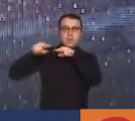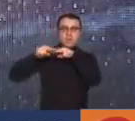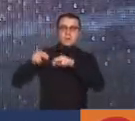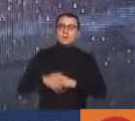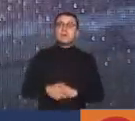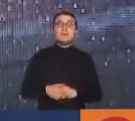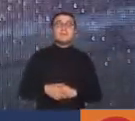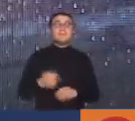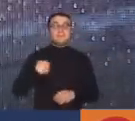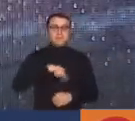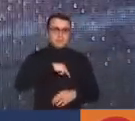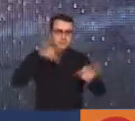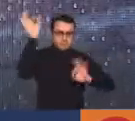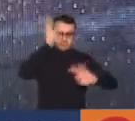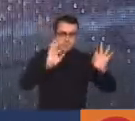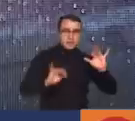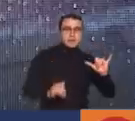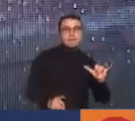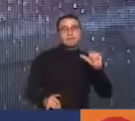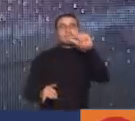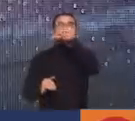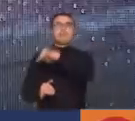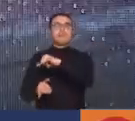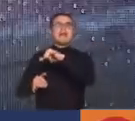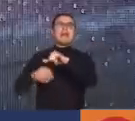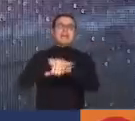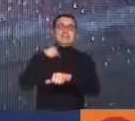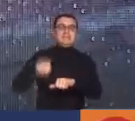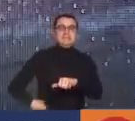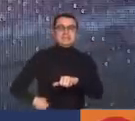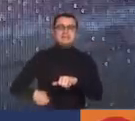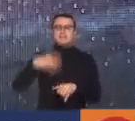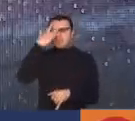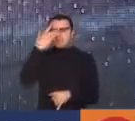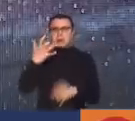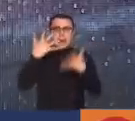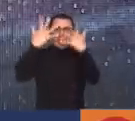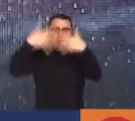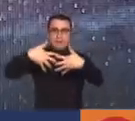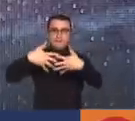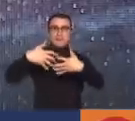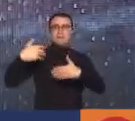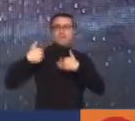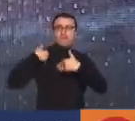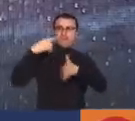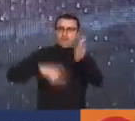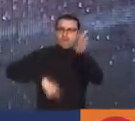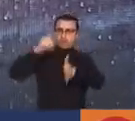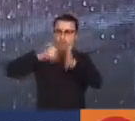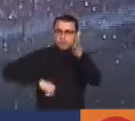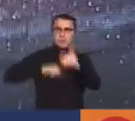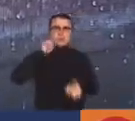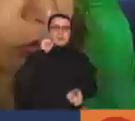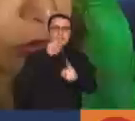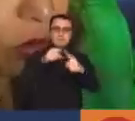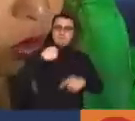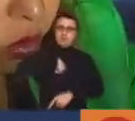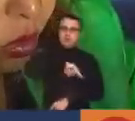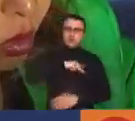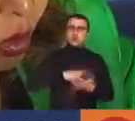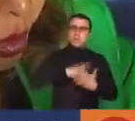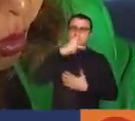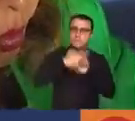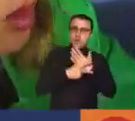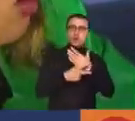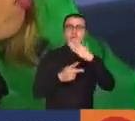Preparamos un viaje a China porque la empresa del metro es china, la que contrataron para acabar con nuestro proyecto